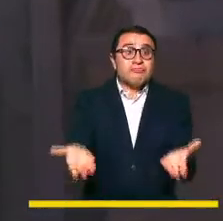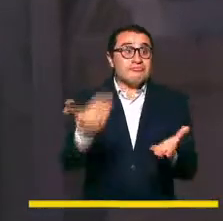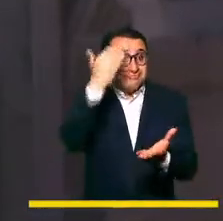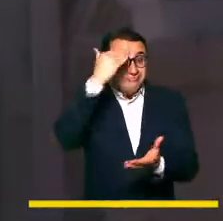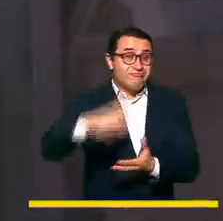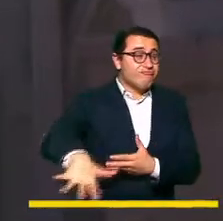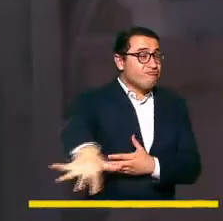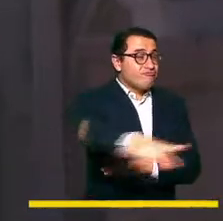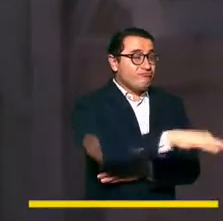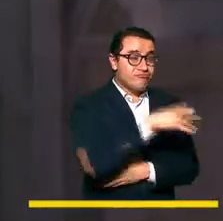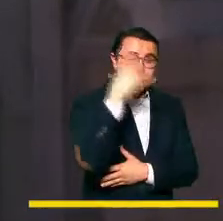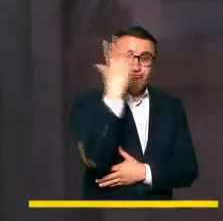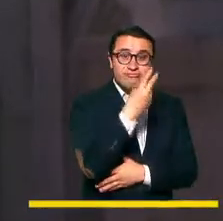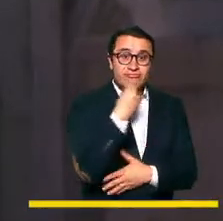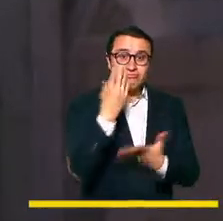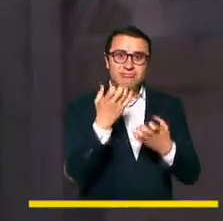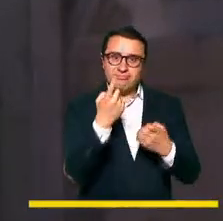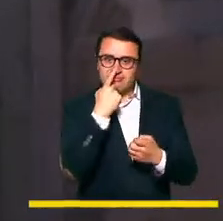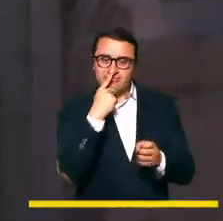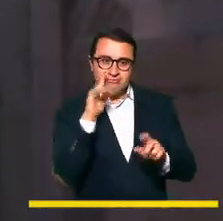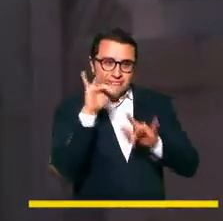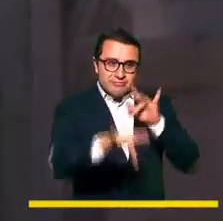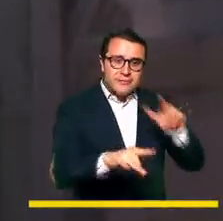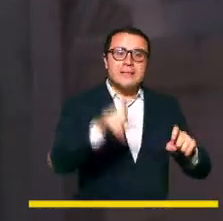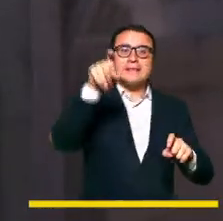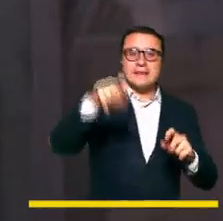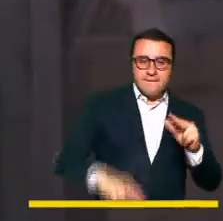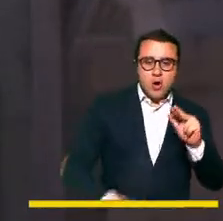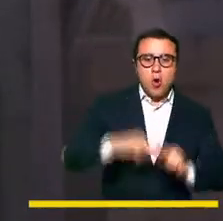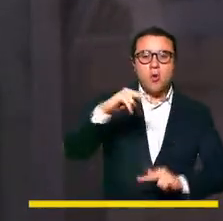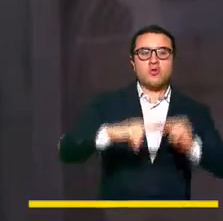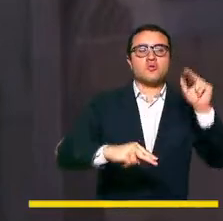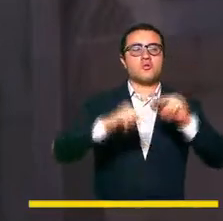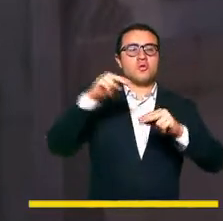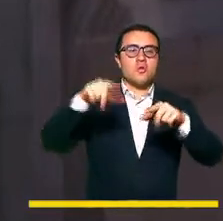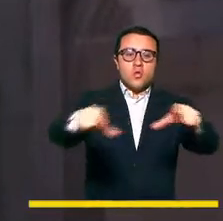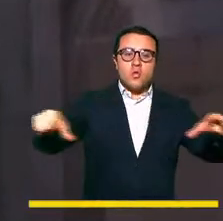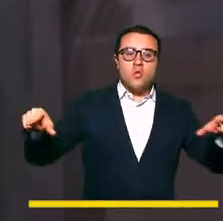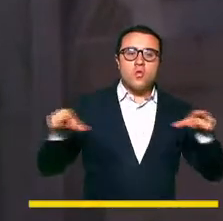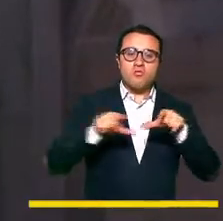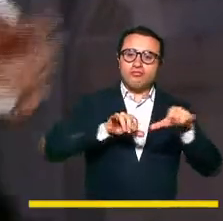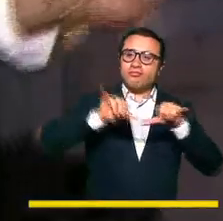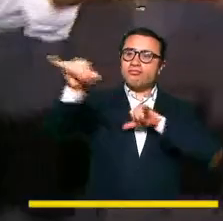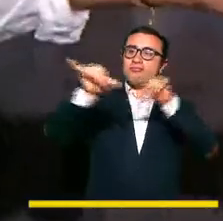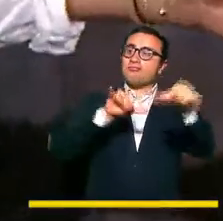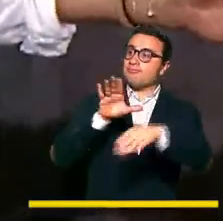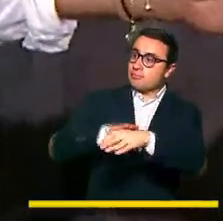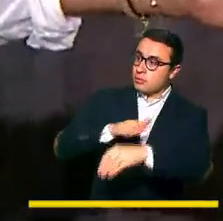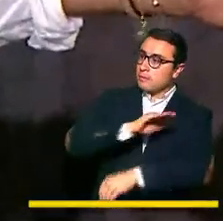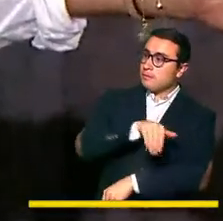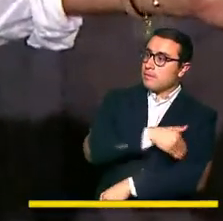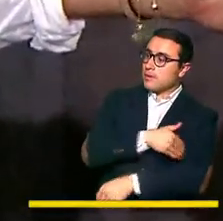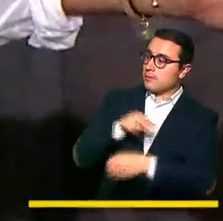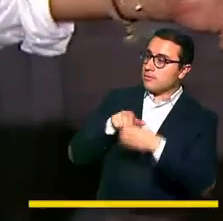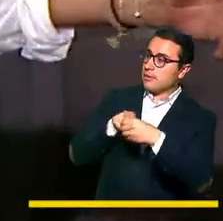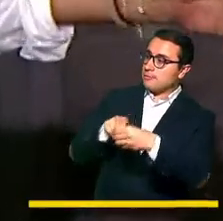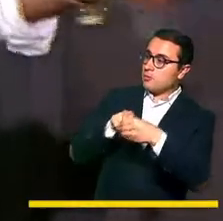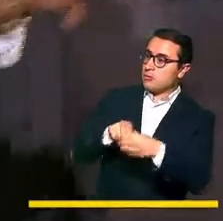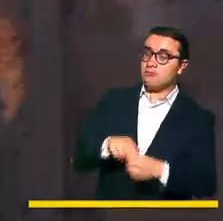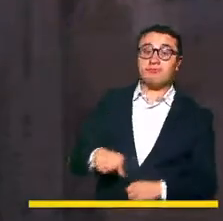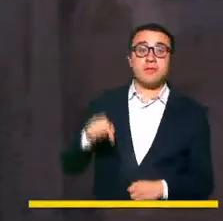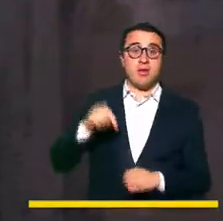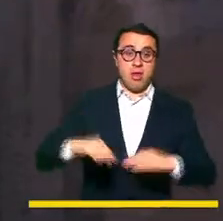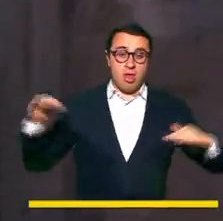región, hay que hacer un aeropuerto, ministro de Transporte. Porque no se llega por la carretera del